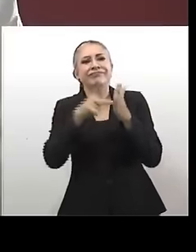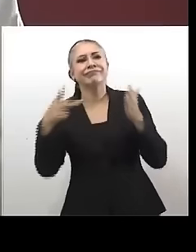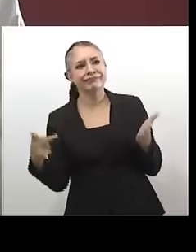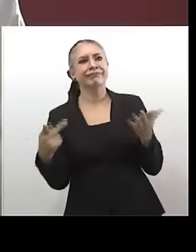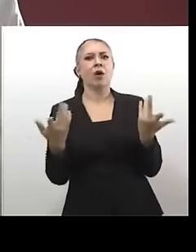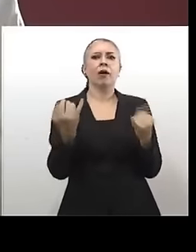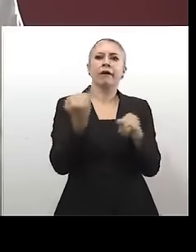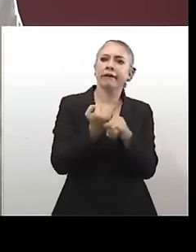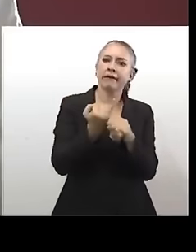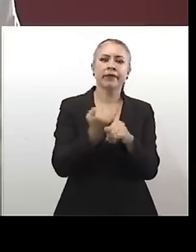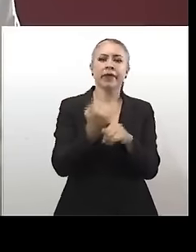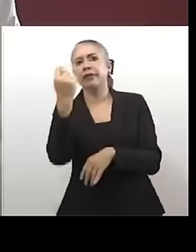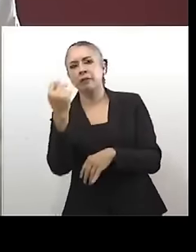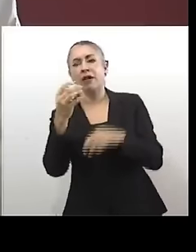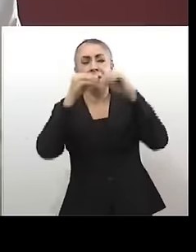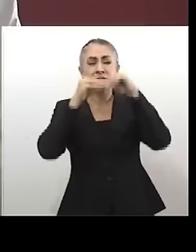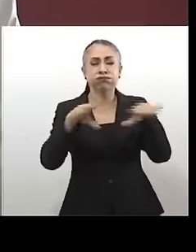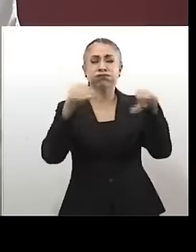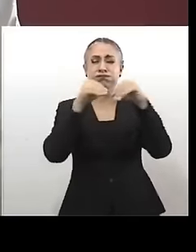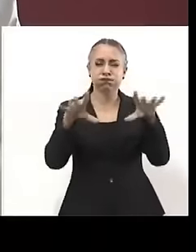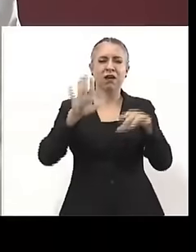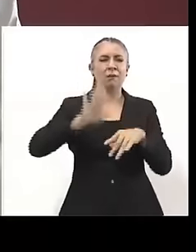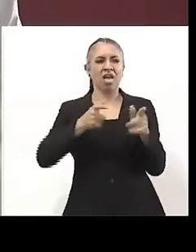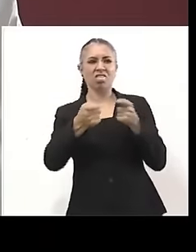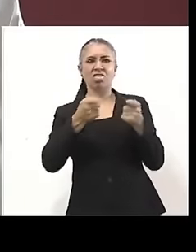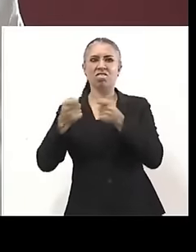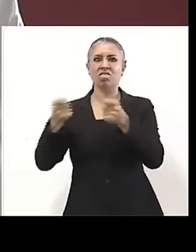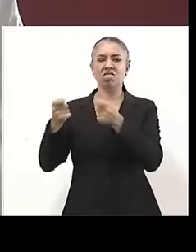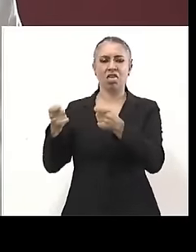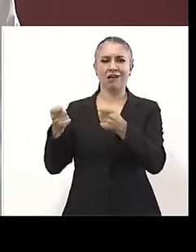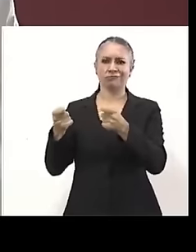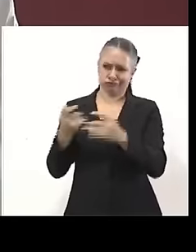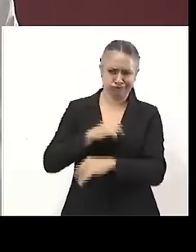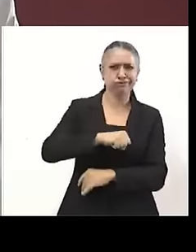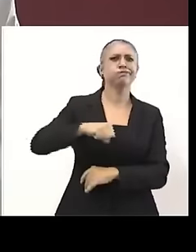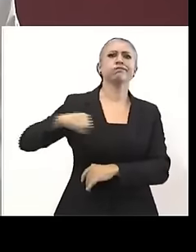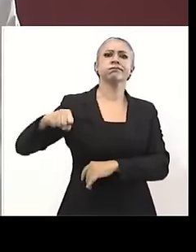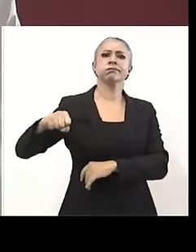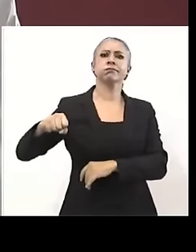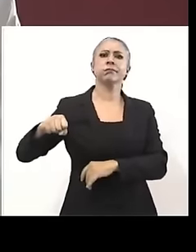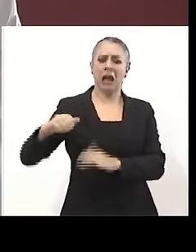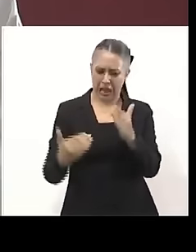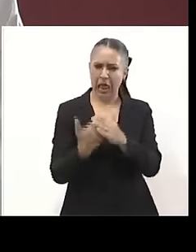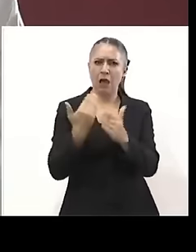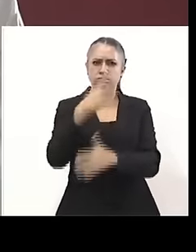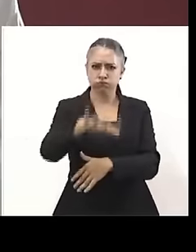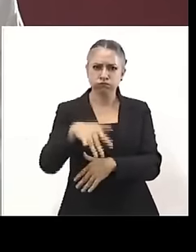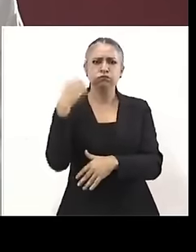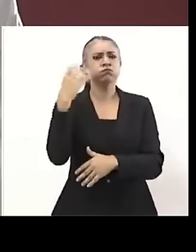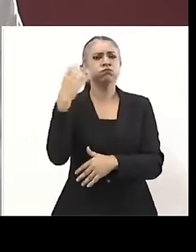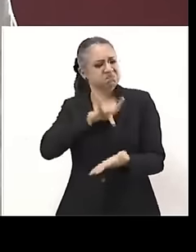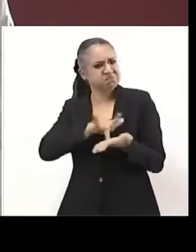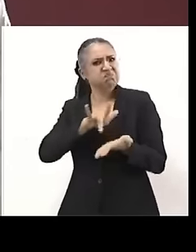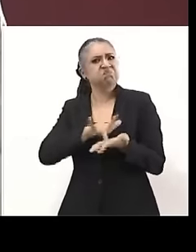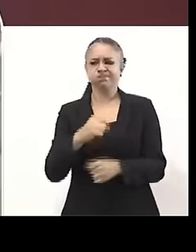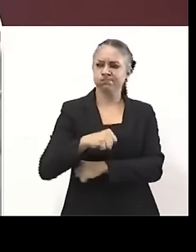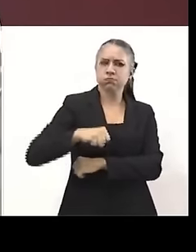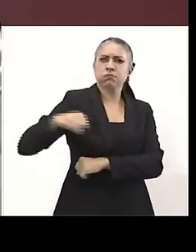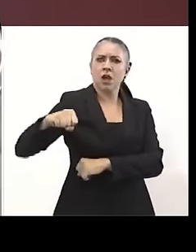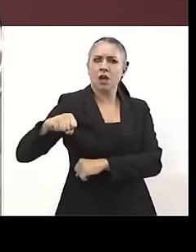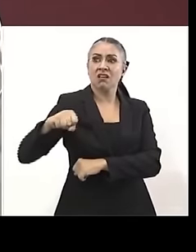porque así dominaban los potentados eh